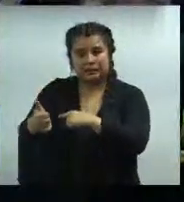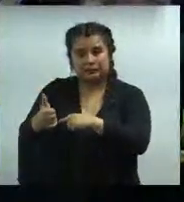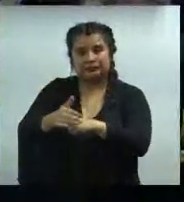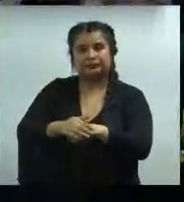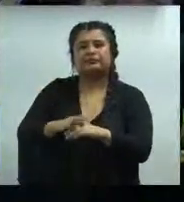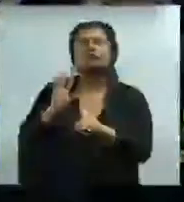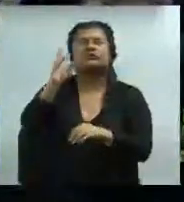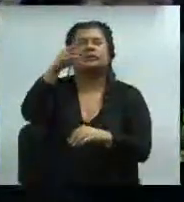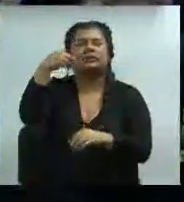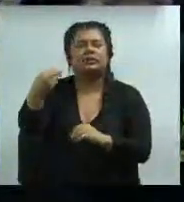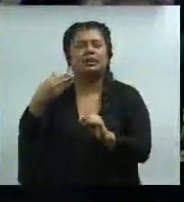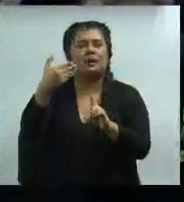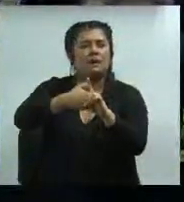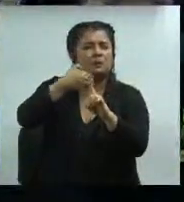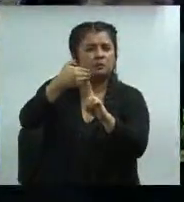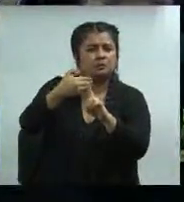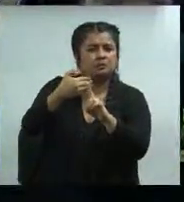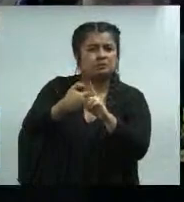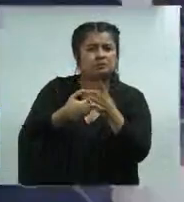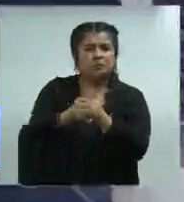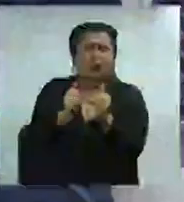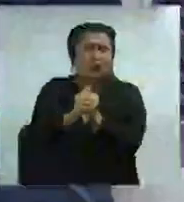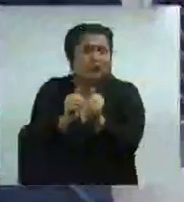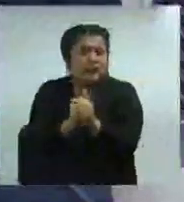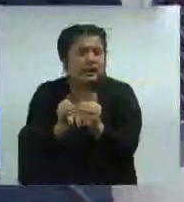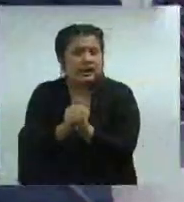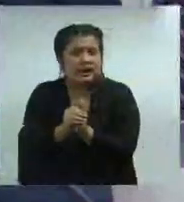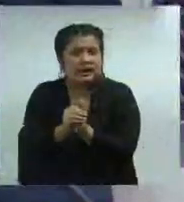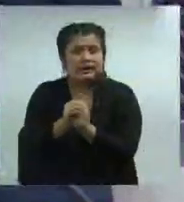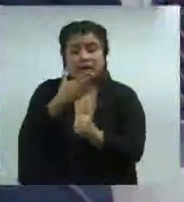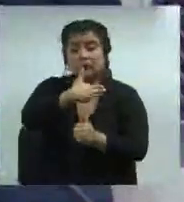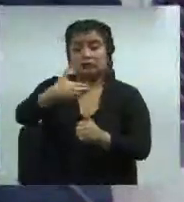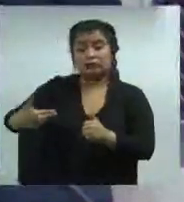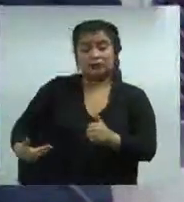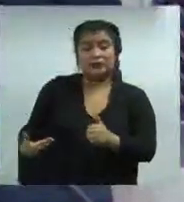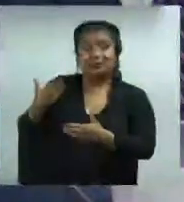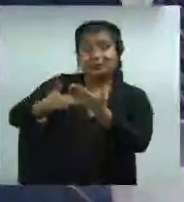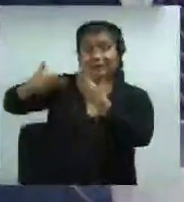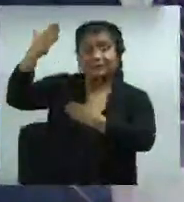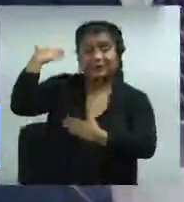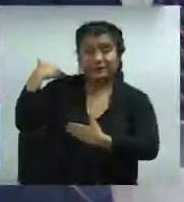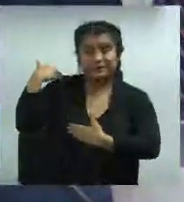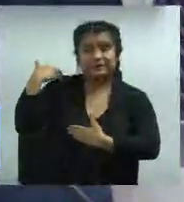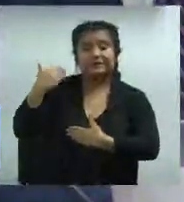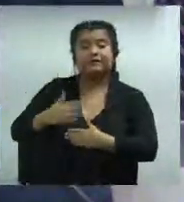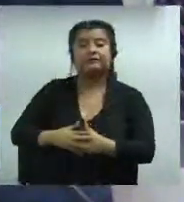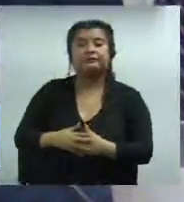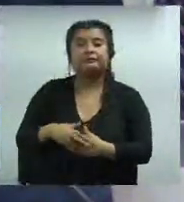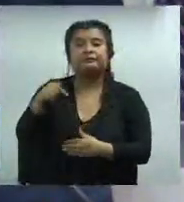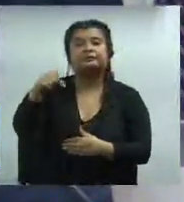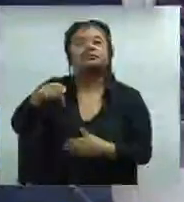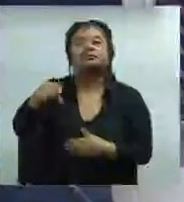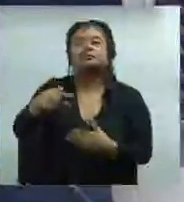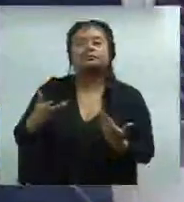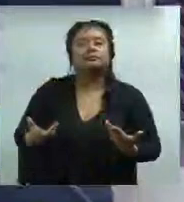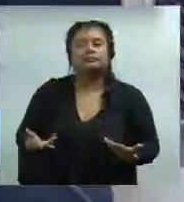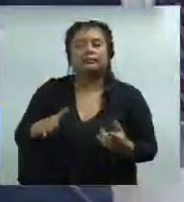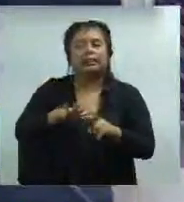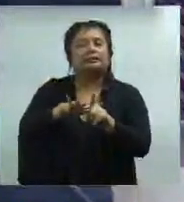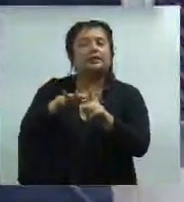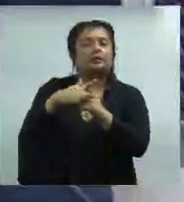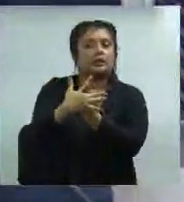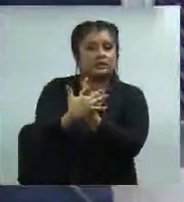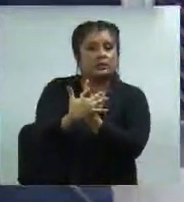preocupan? Porque desde hace algunos gobiernos se ha caracterizado estos estados para